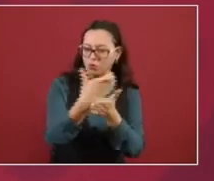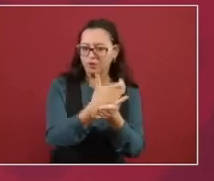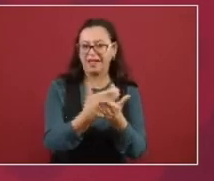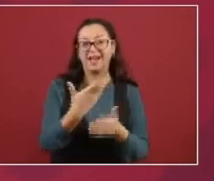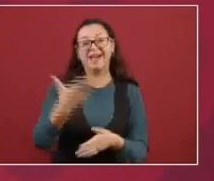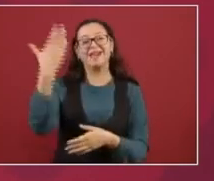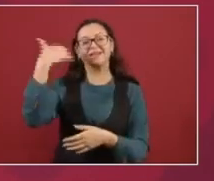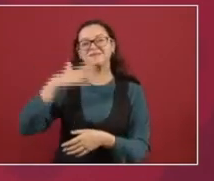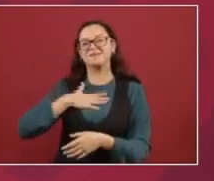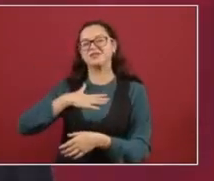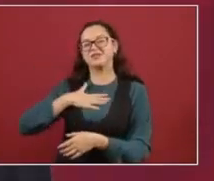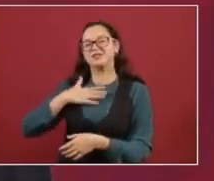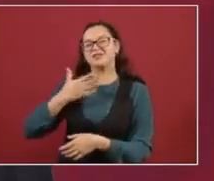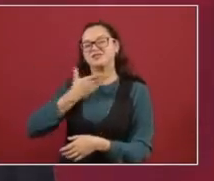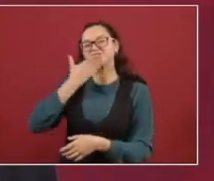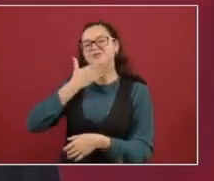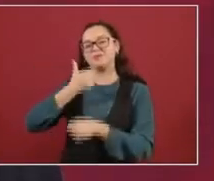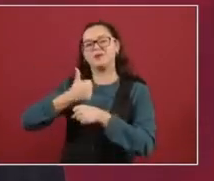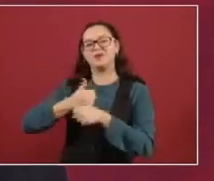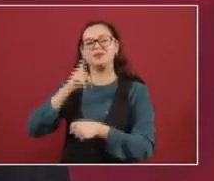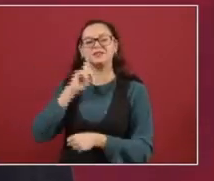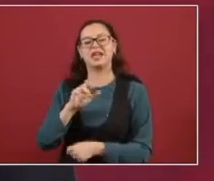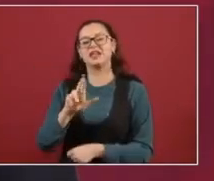en mi tierra, en mi agua,